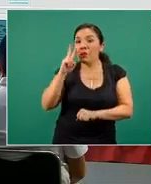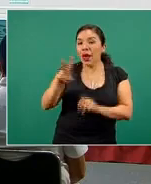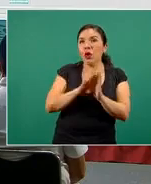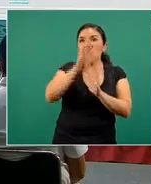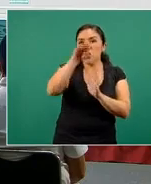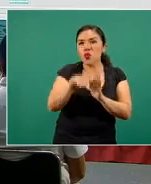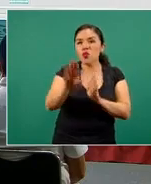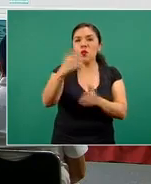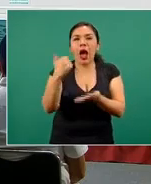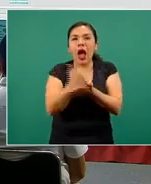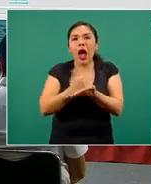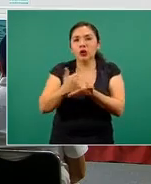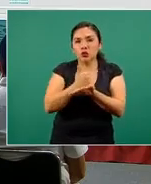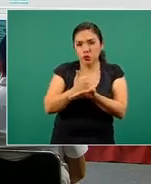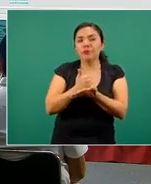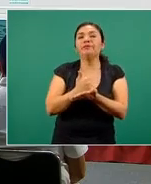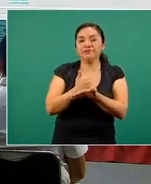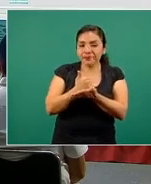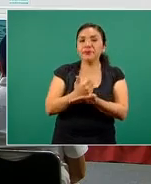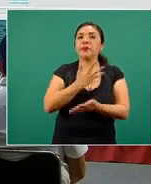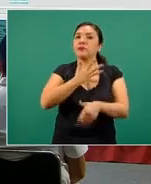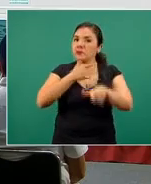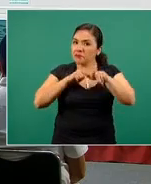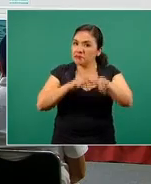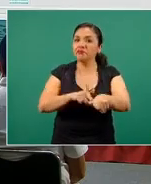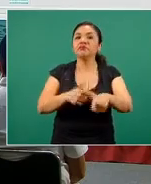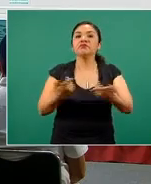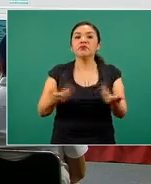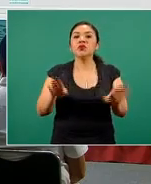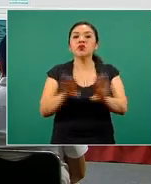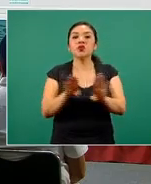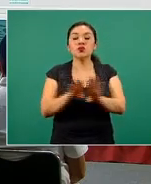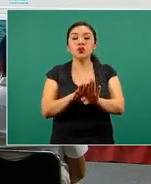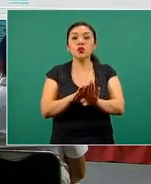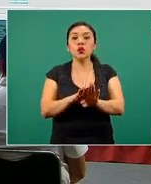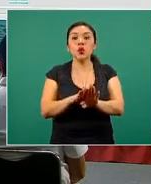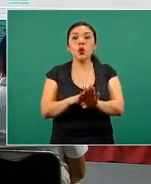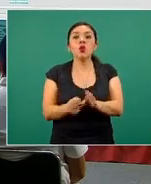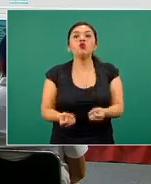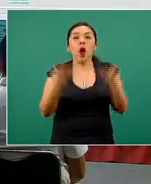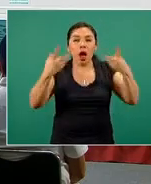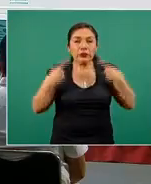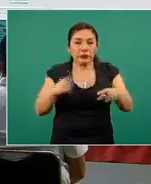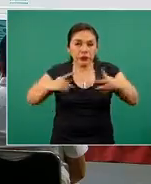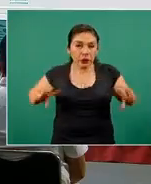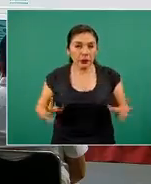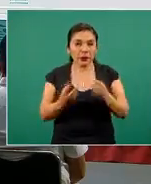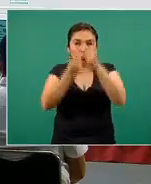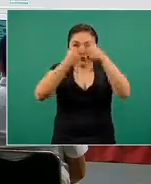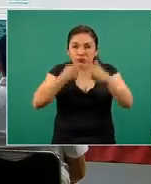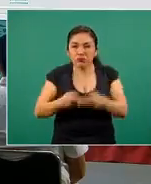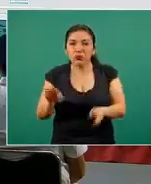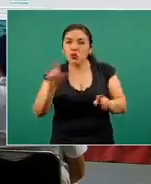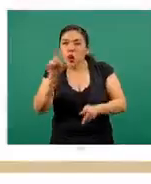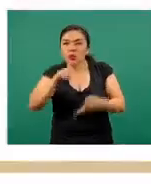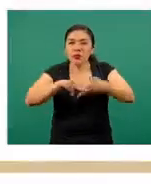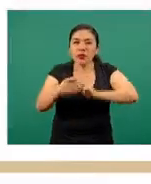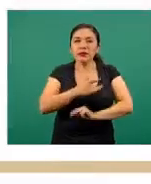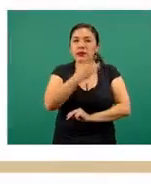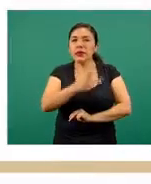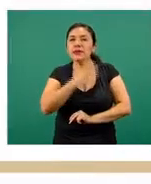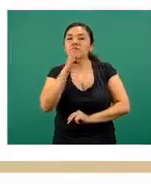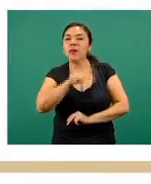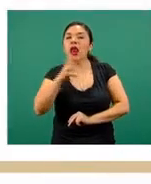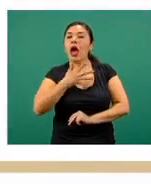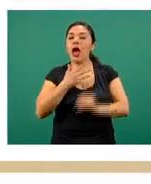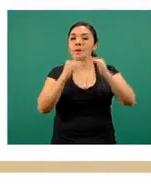color azul. Obviamente continuamos para efecto de los casos estimados y por fecha de inicio de síntomas con una reducción de un